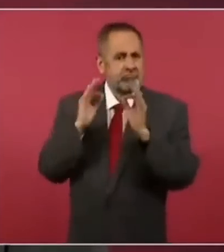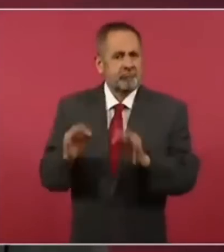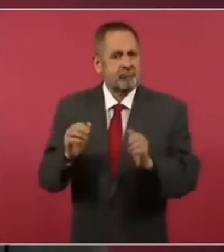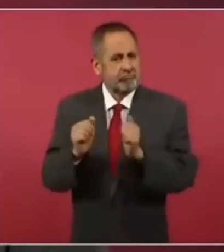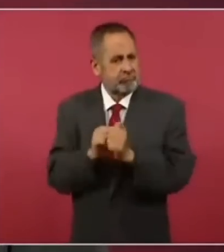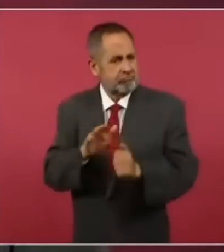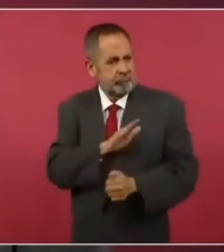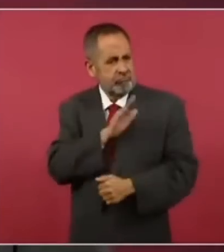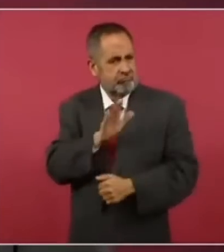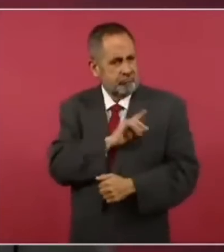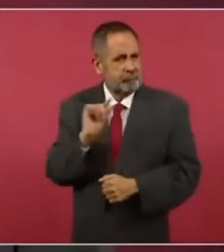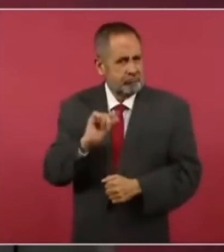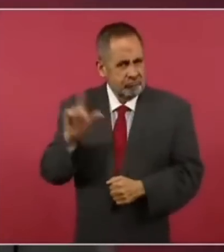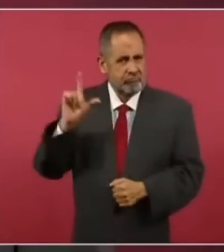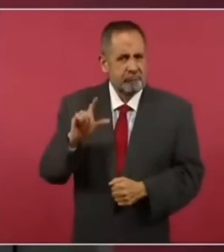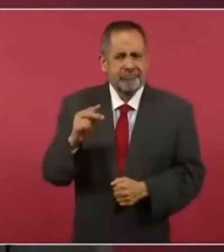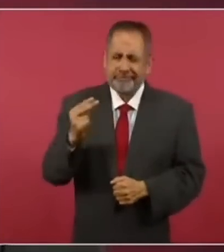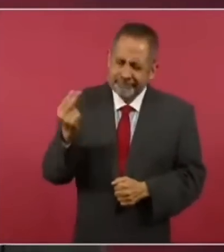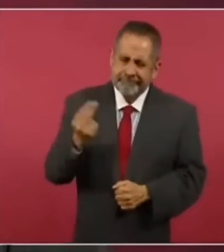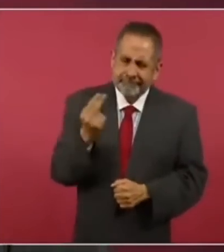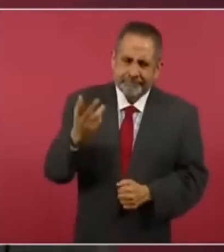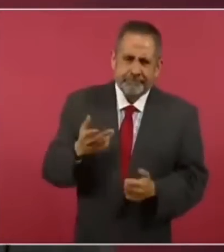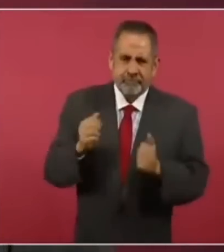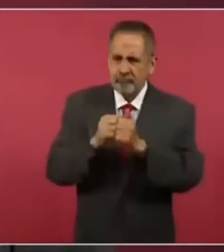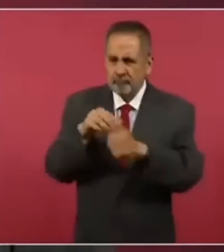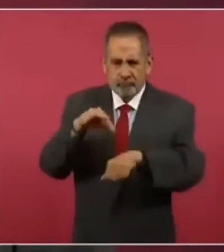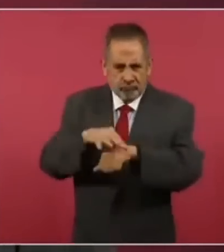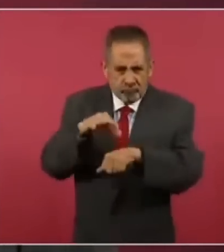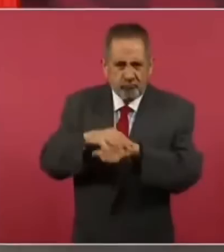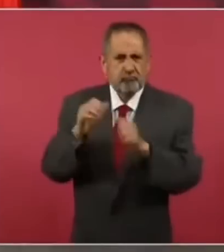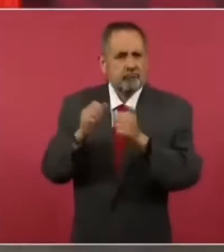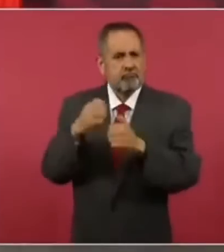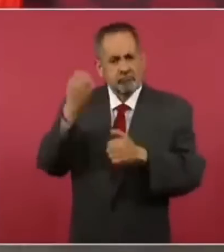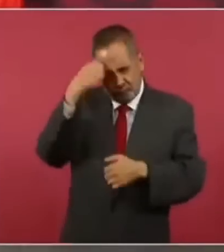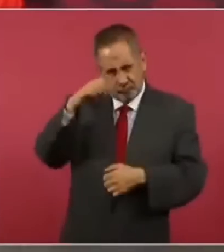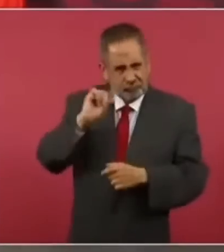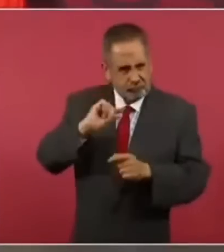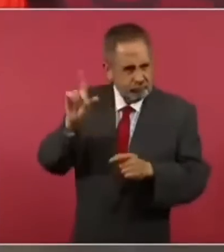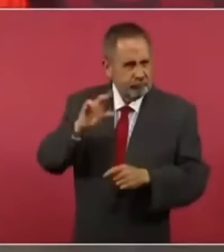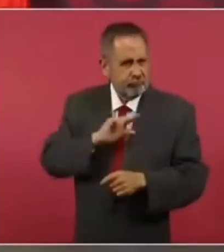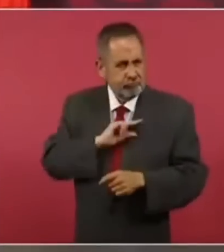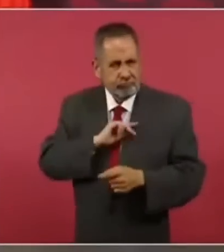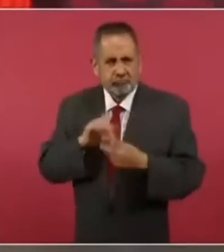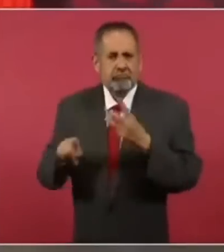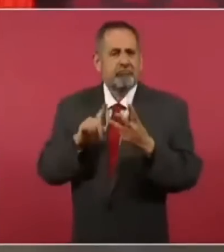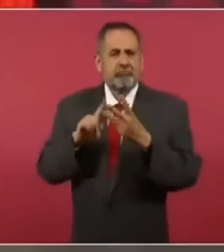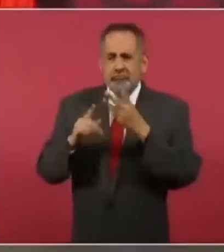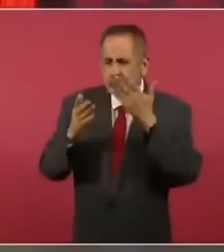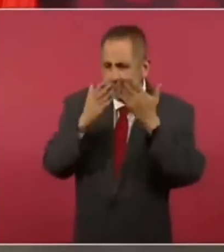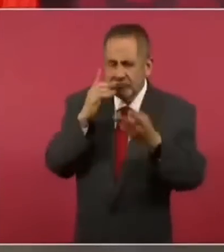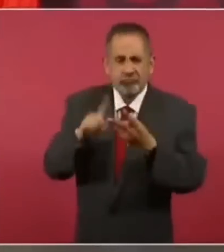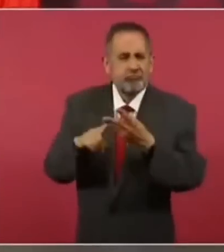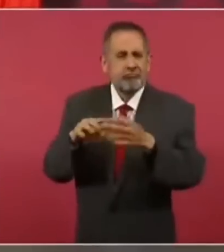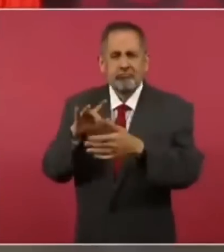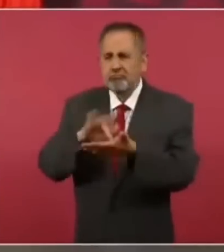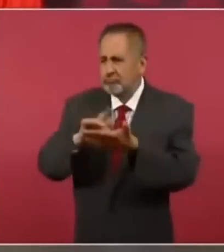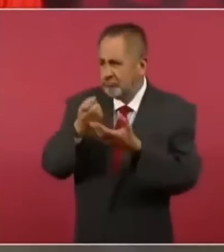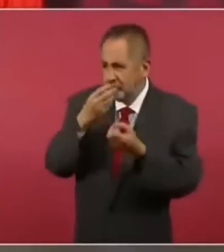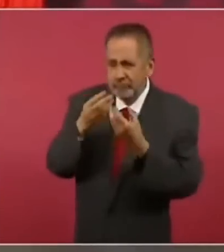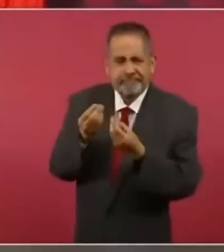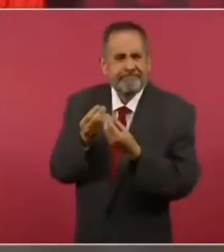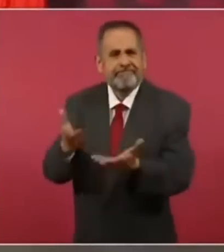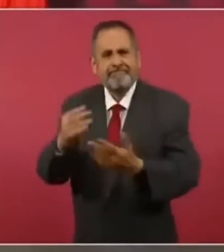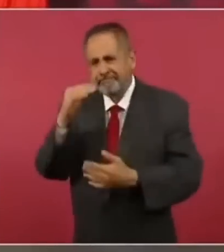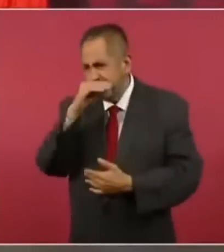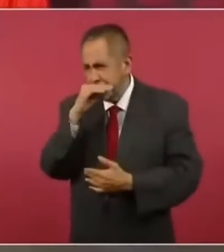de calidad, con médicos, con especialistas, con estudios, con medicamentos